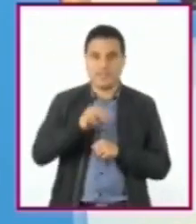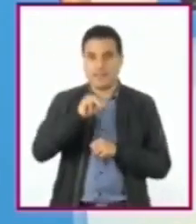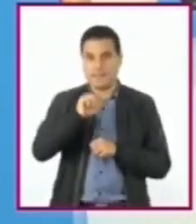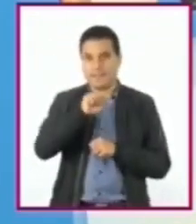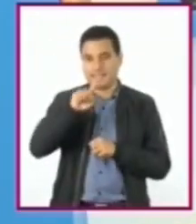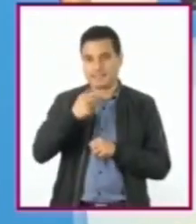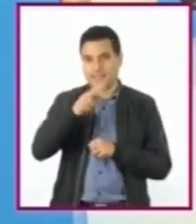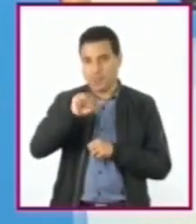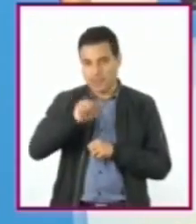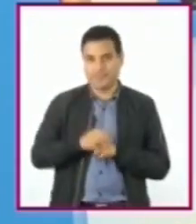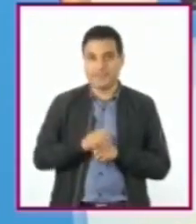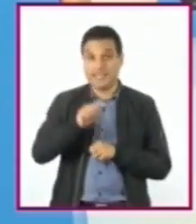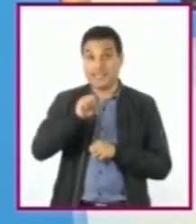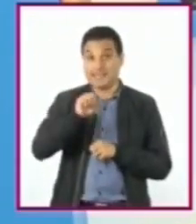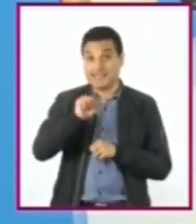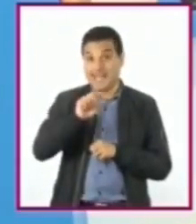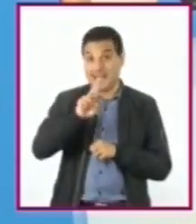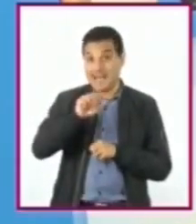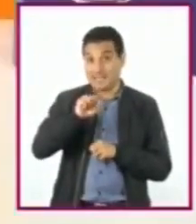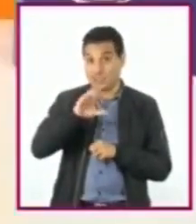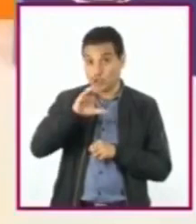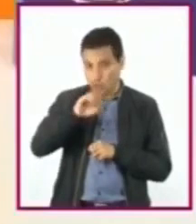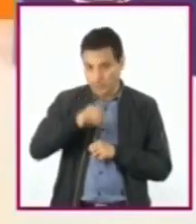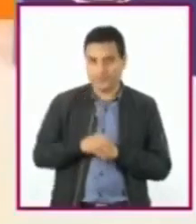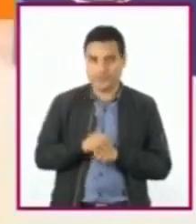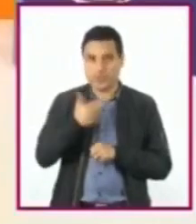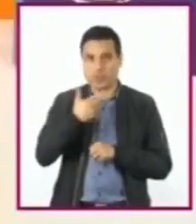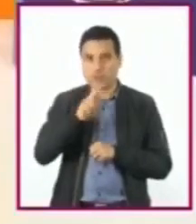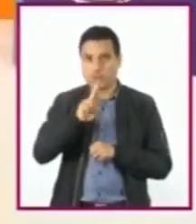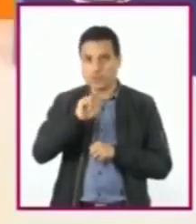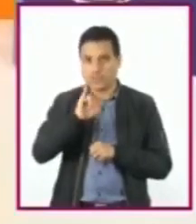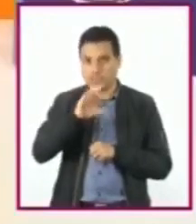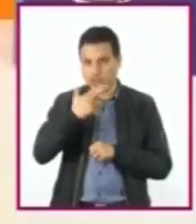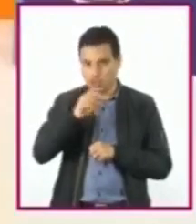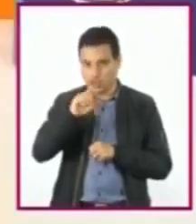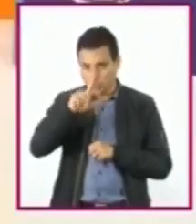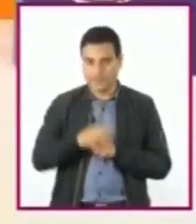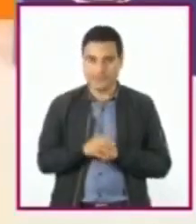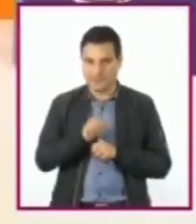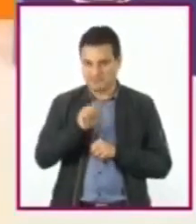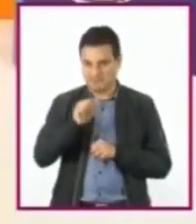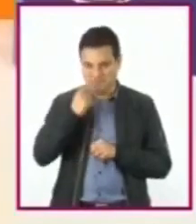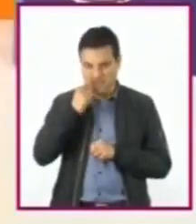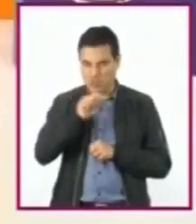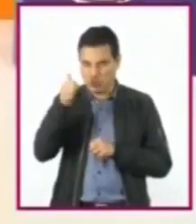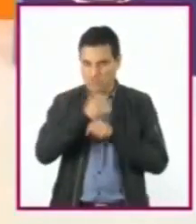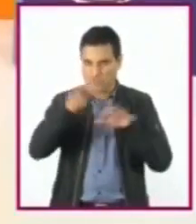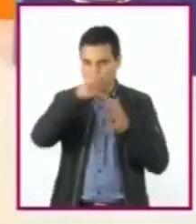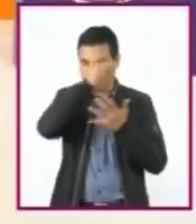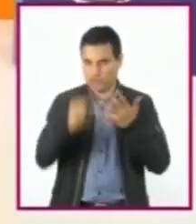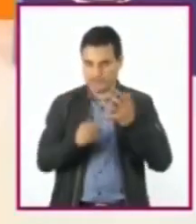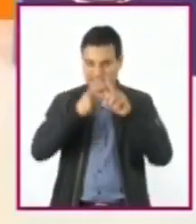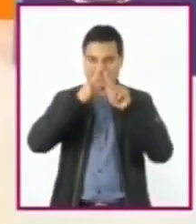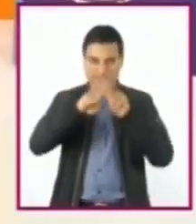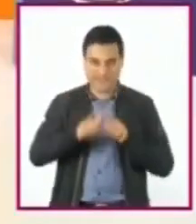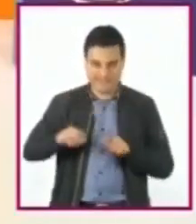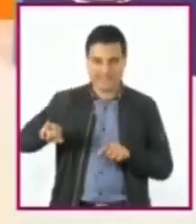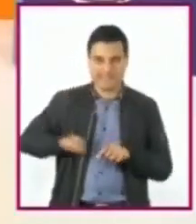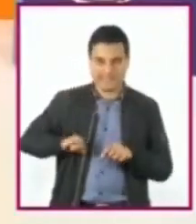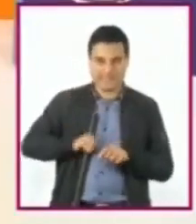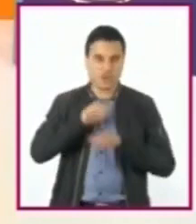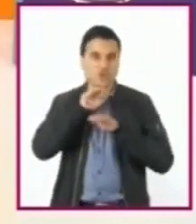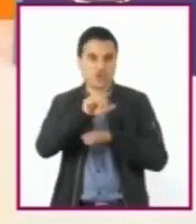mazahua, tarasco y huichol. Les queremos compartir otros datos interesantes del estado de